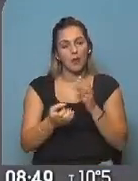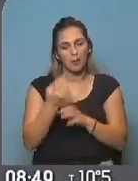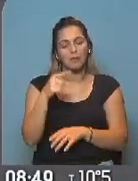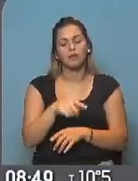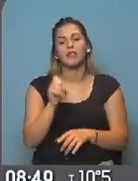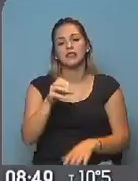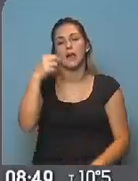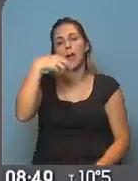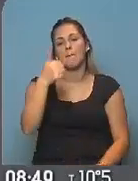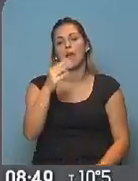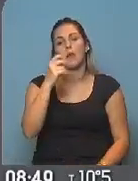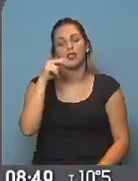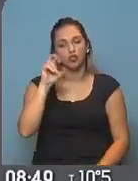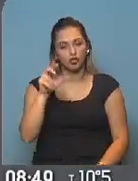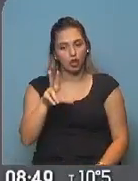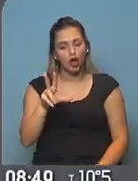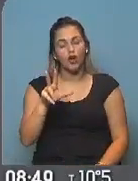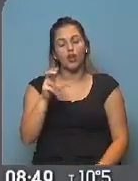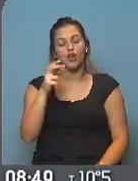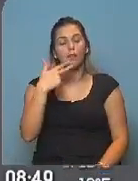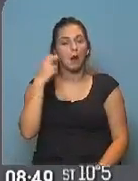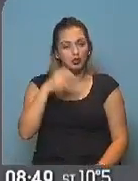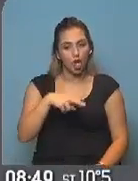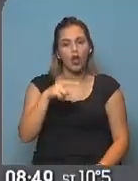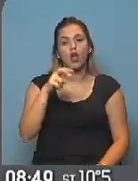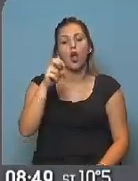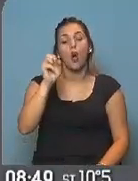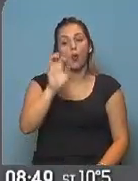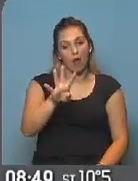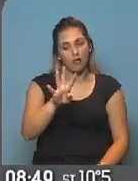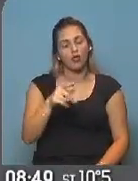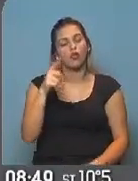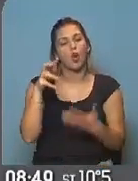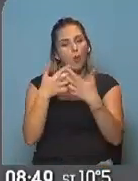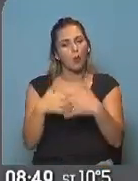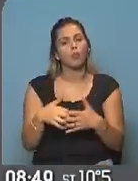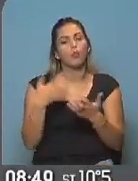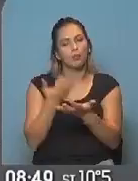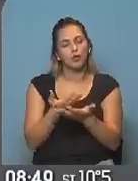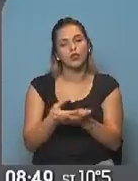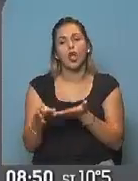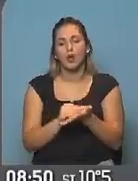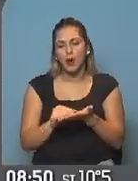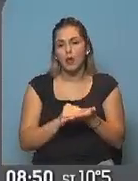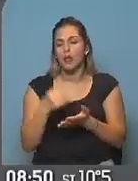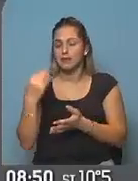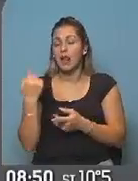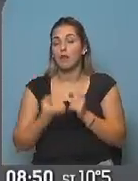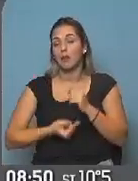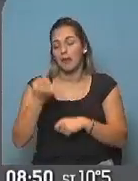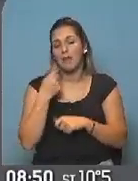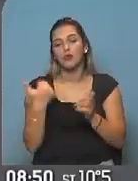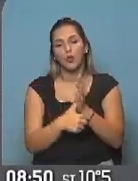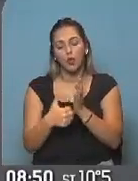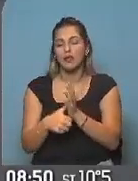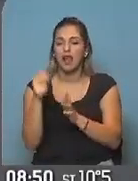lleva a la pantalla un proyecto de un abogado muy particular, y el proyecto, por cierto, lo es, y se desarrolla por primera vez. Es un documental